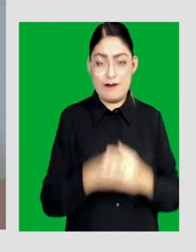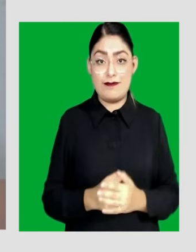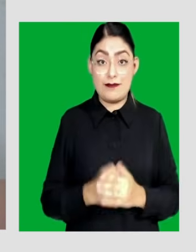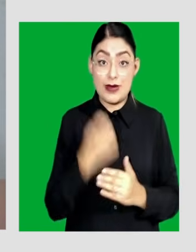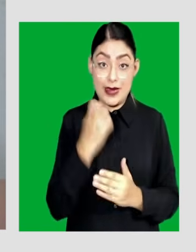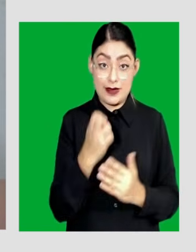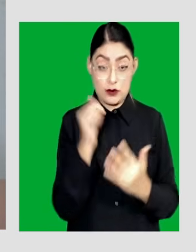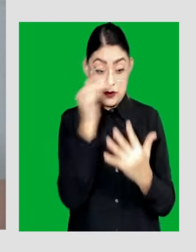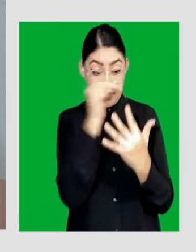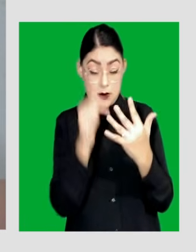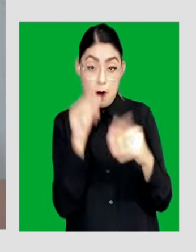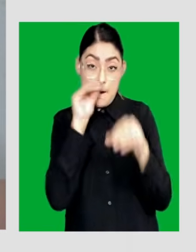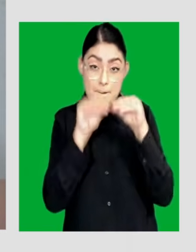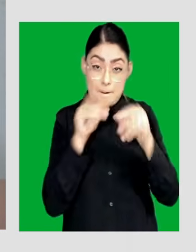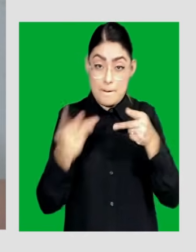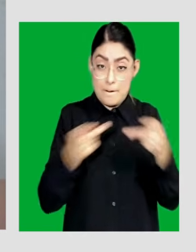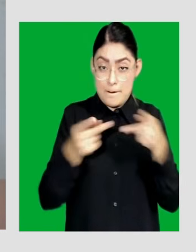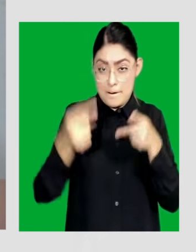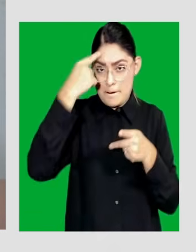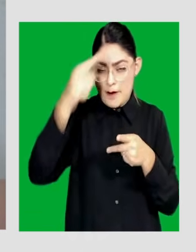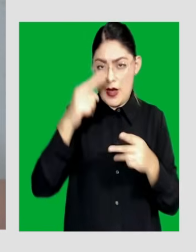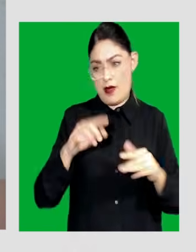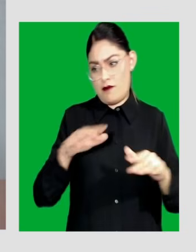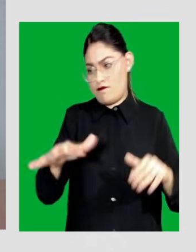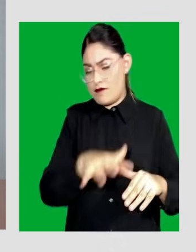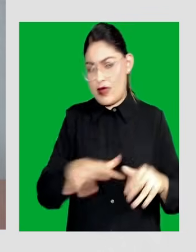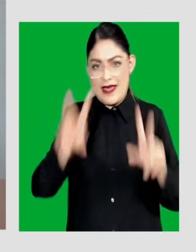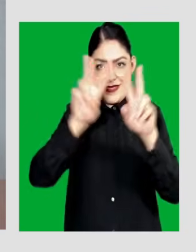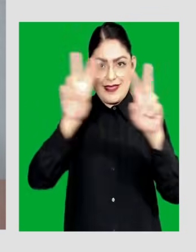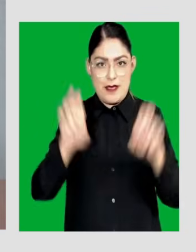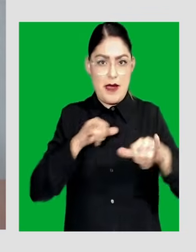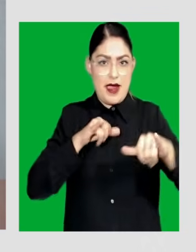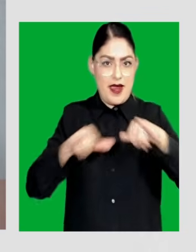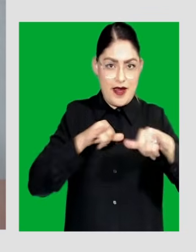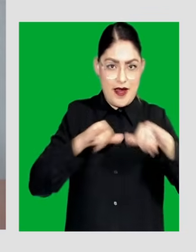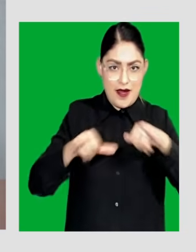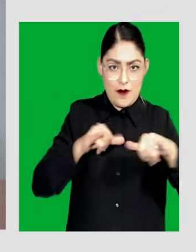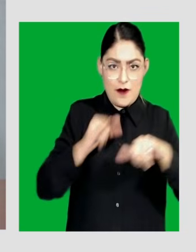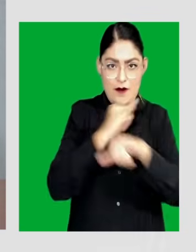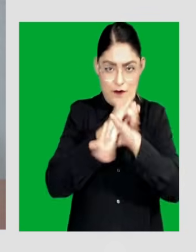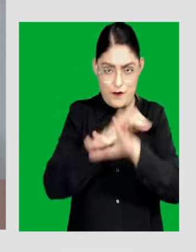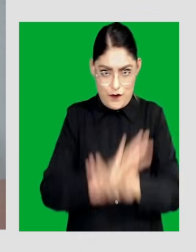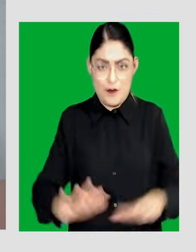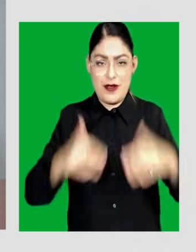para llevarnos paso a paso en el mundo de los datos geoespaciales. Bienvenidos.